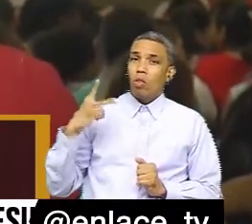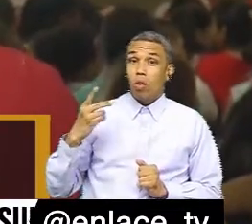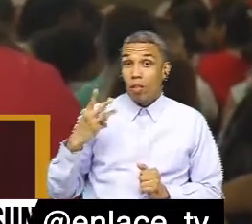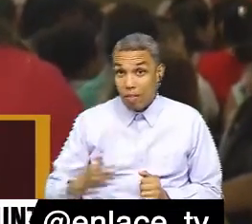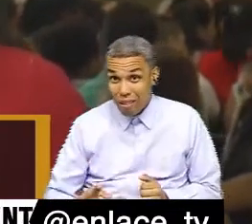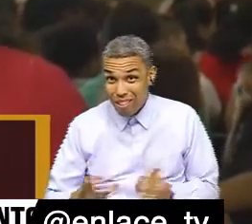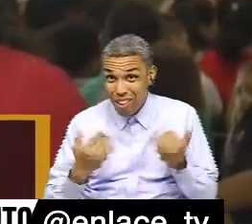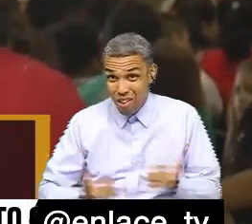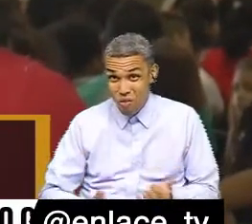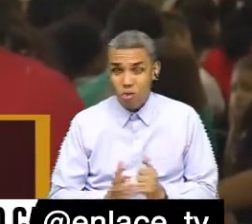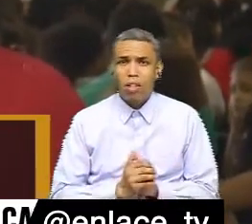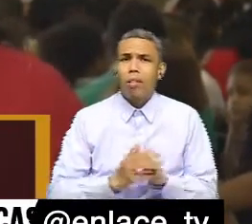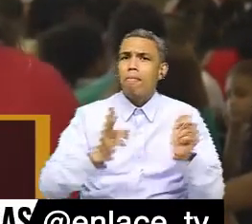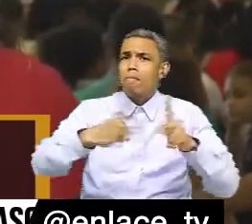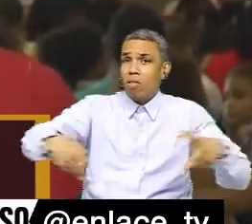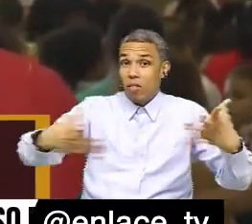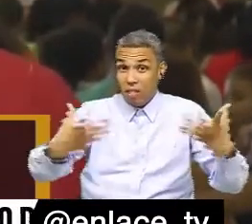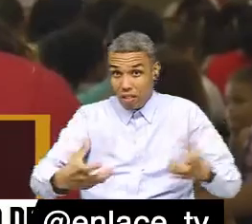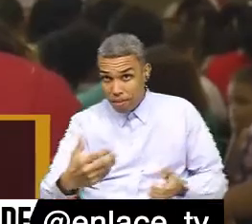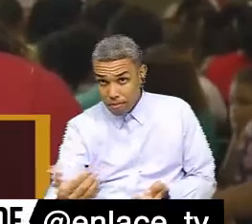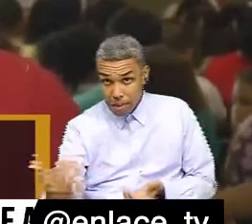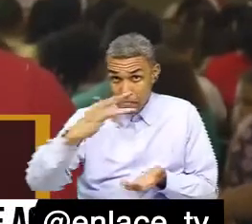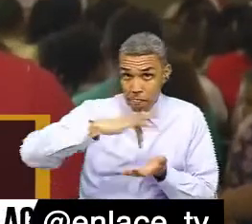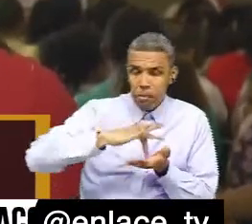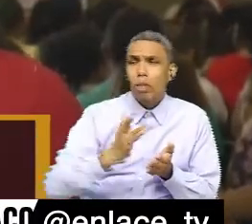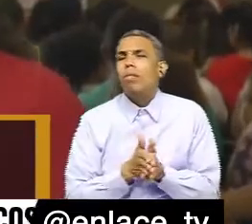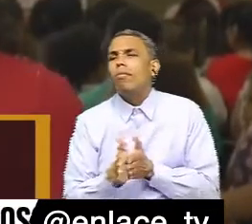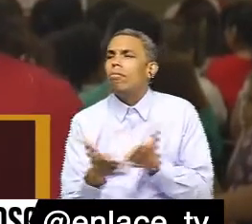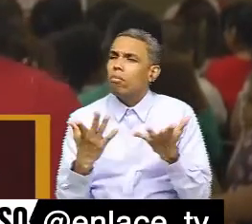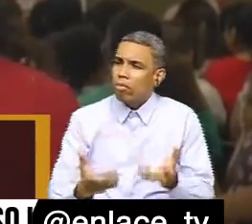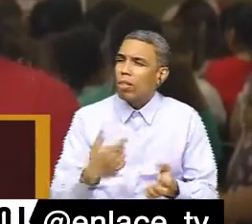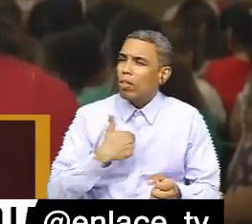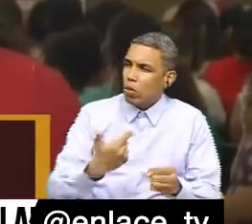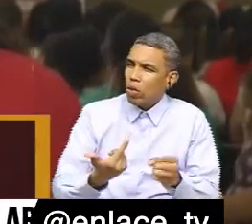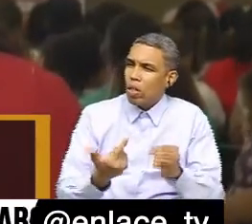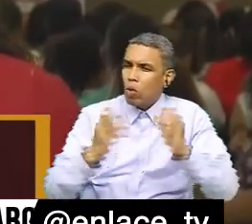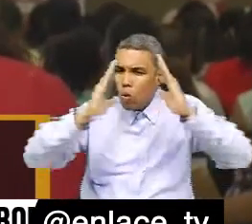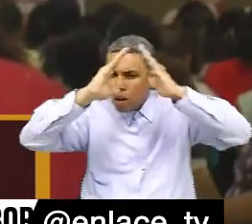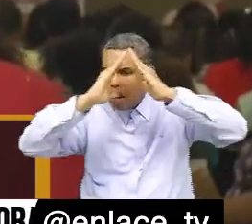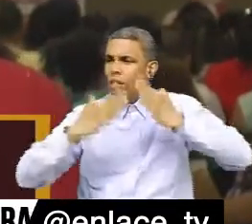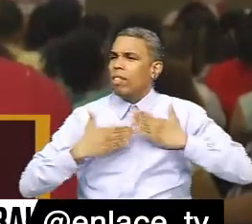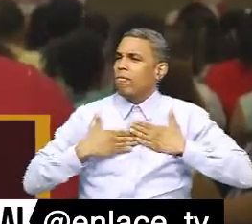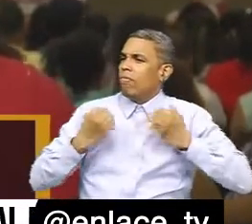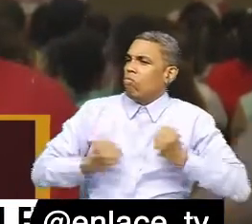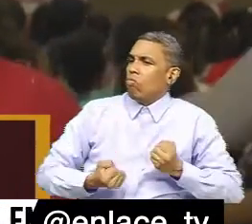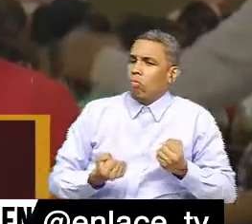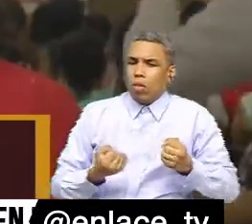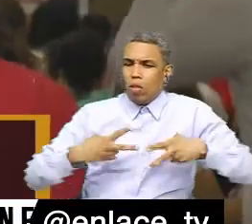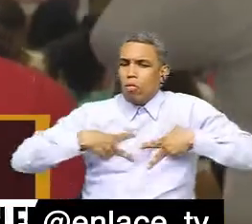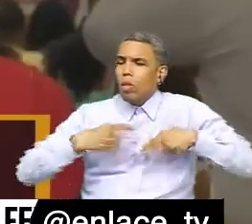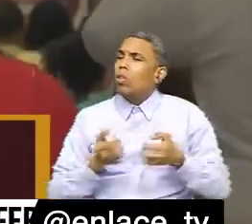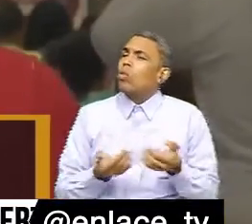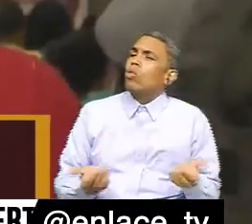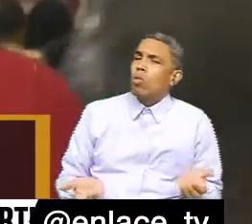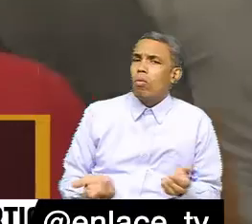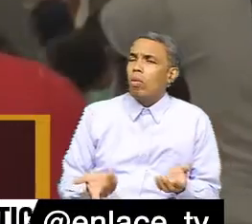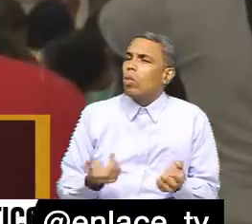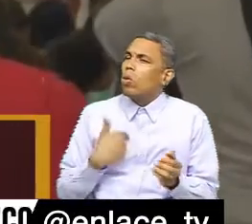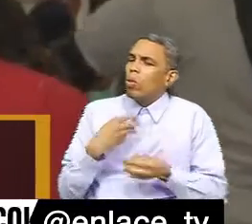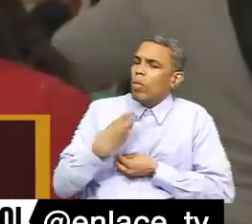tenemos las personas y asesores especialistas en vivienda que les pueden facilitar la información cuáles son los requisitos para que se puedan postular y cuál